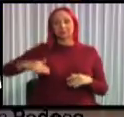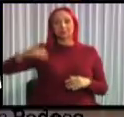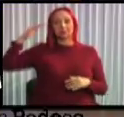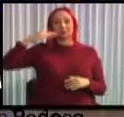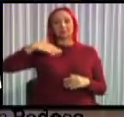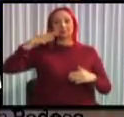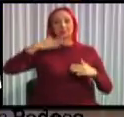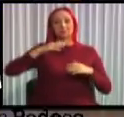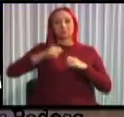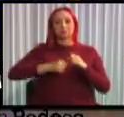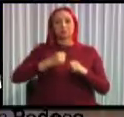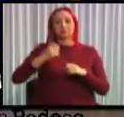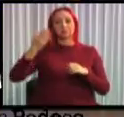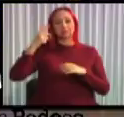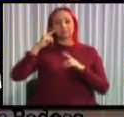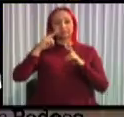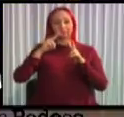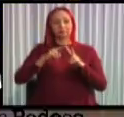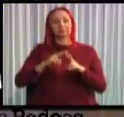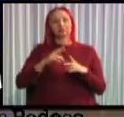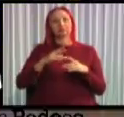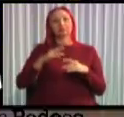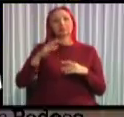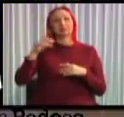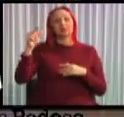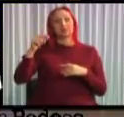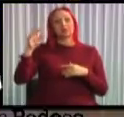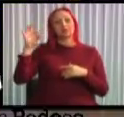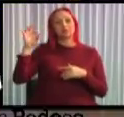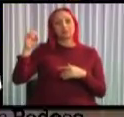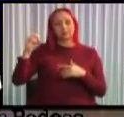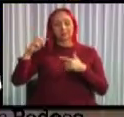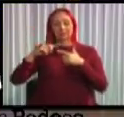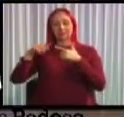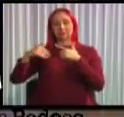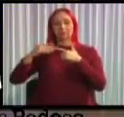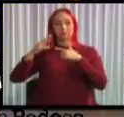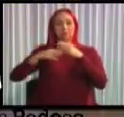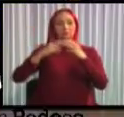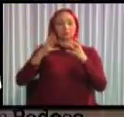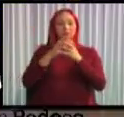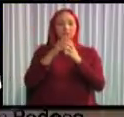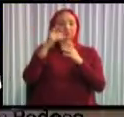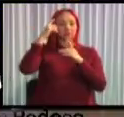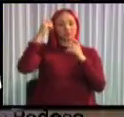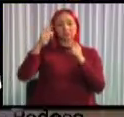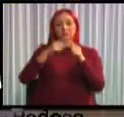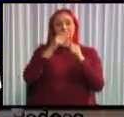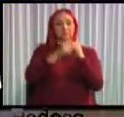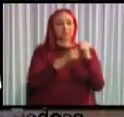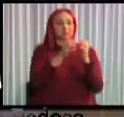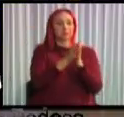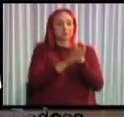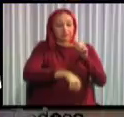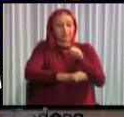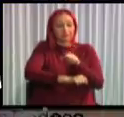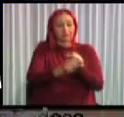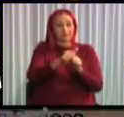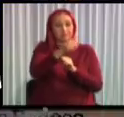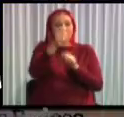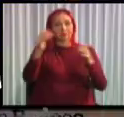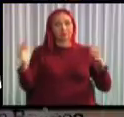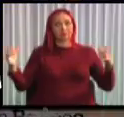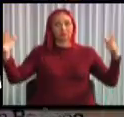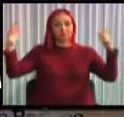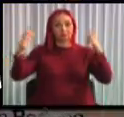tenemos algunos añitos de verlos en que Italia 90, que todos los mundiales, los sueños, nuestros primeros anhelos del fútbol a otra